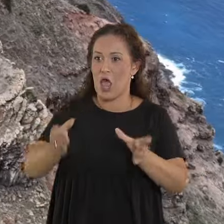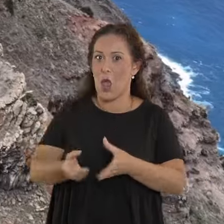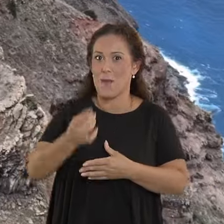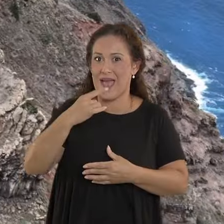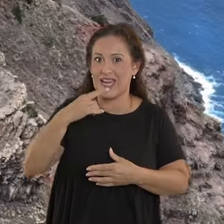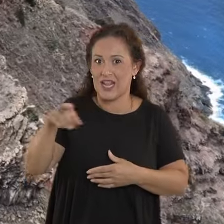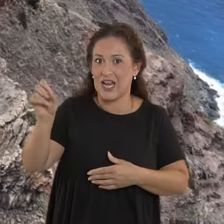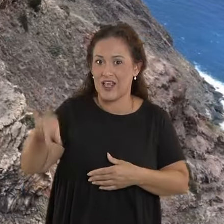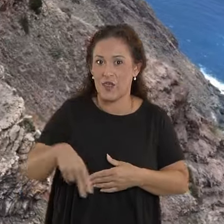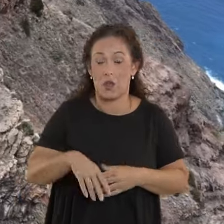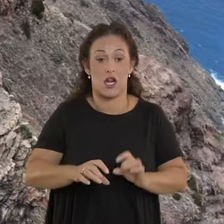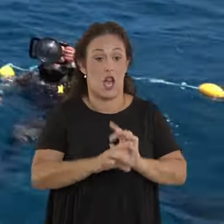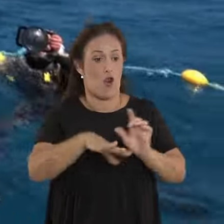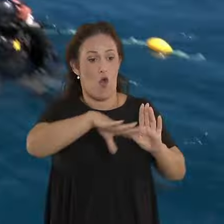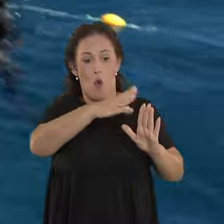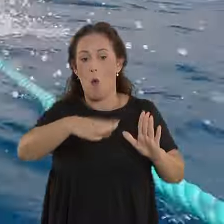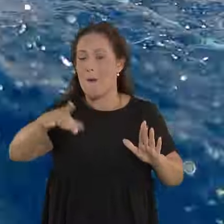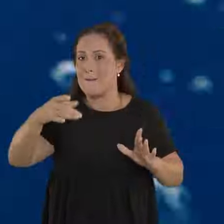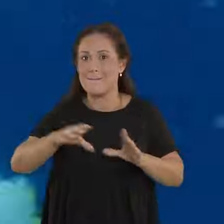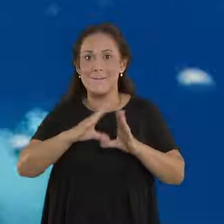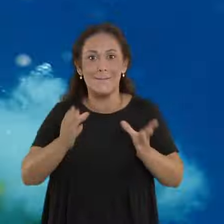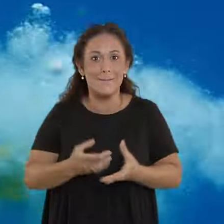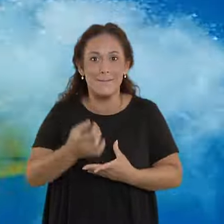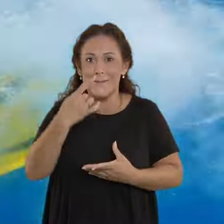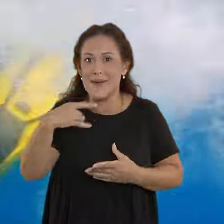tenía razón. Es totalmente Marte.